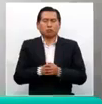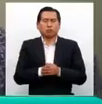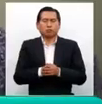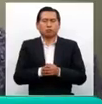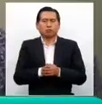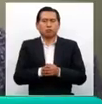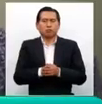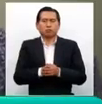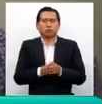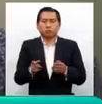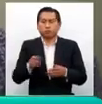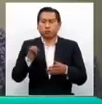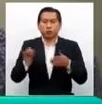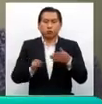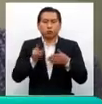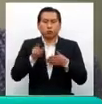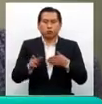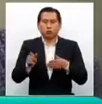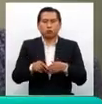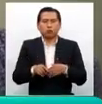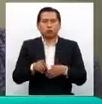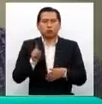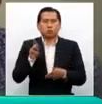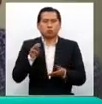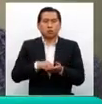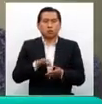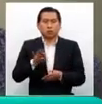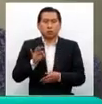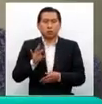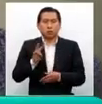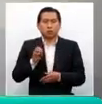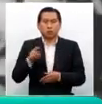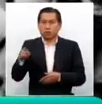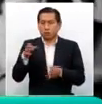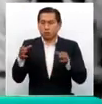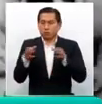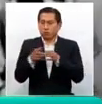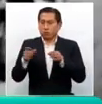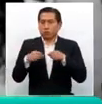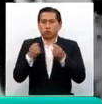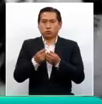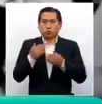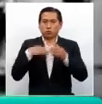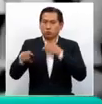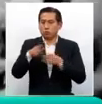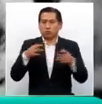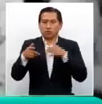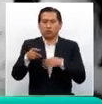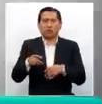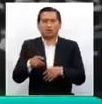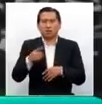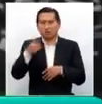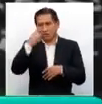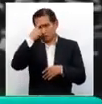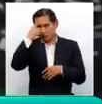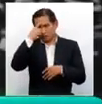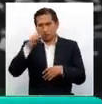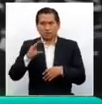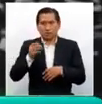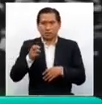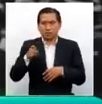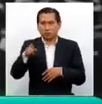en julio del 70, ingresa la columna guerrillera Teoponte, y donde se incorporan muchos